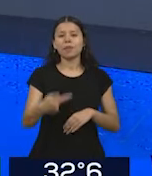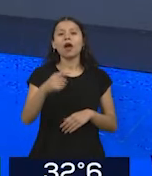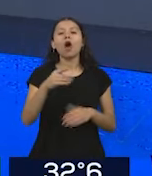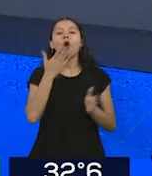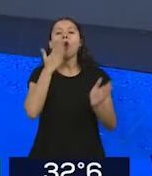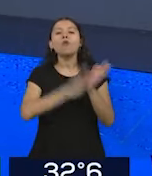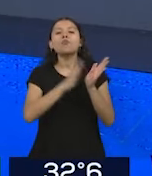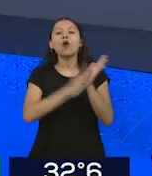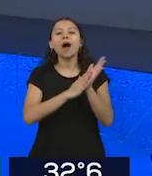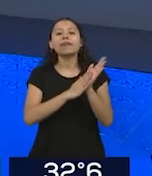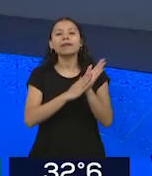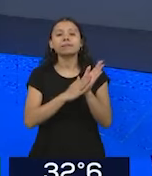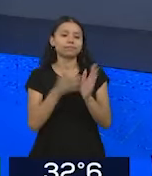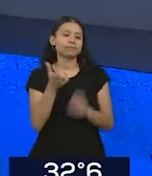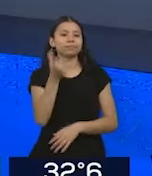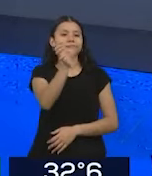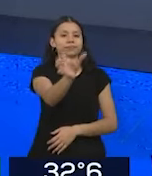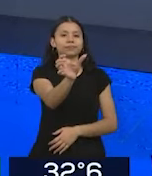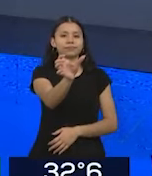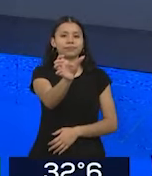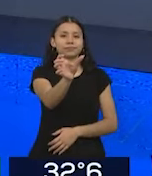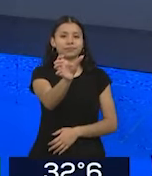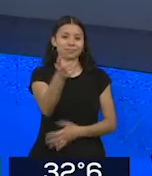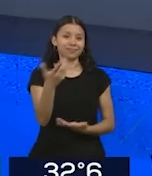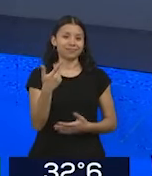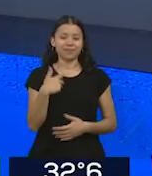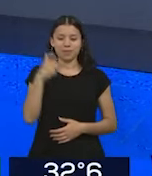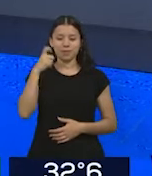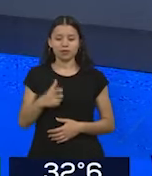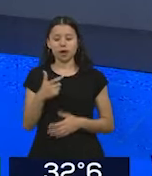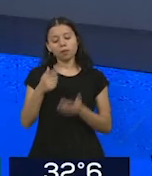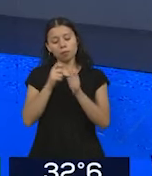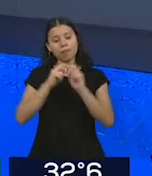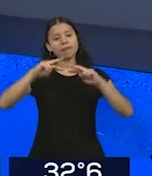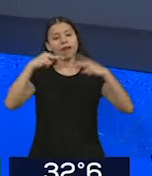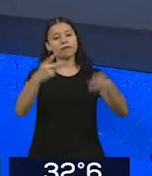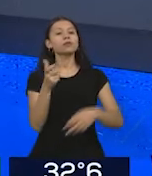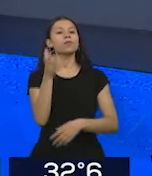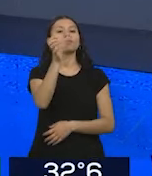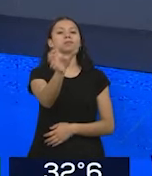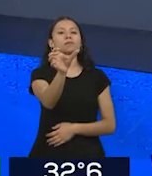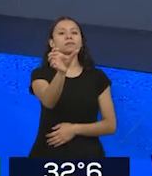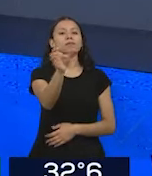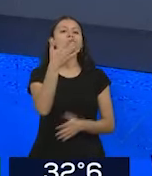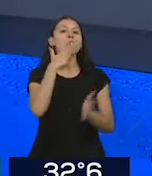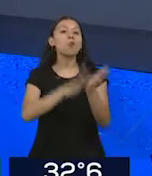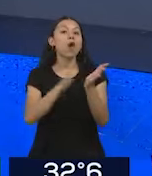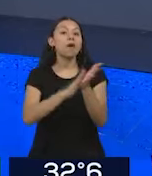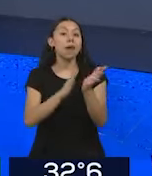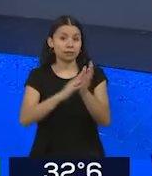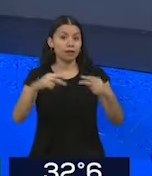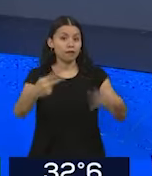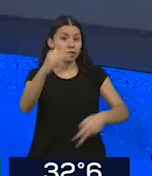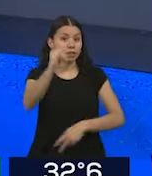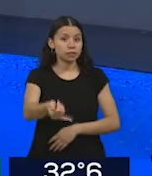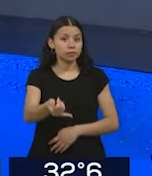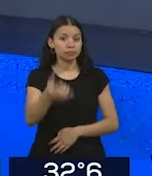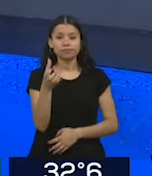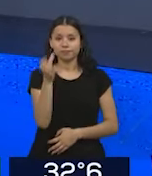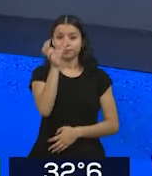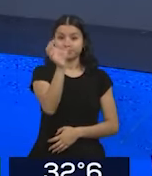Bueno, lo que suele hacer el cliente es le muestra el acá comprobante. Está, mirá, exactamente. Ejemplo, que estamos todas viendo. Estas cuestiones. Todas estas cuestiones, ese comprobante